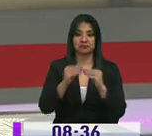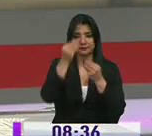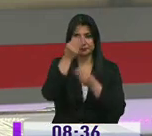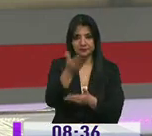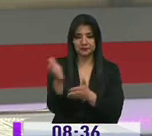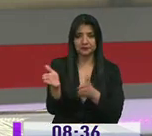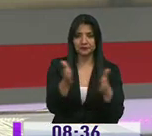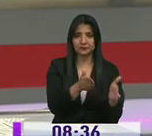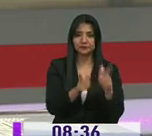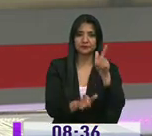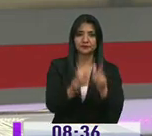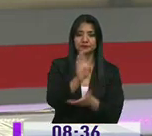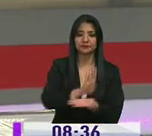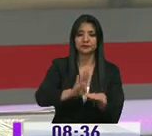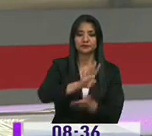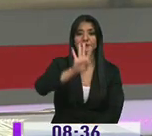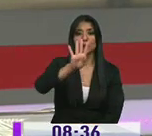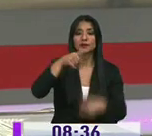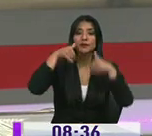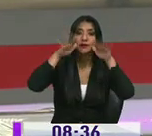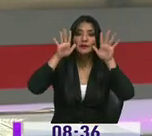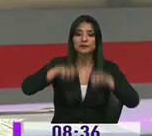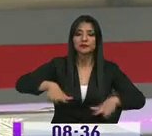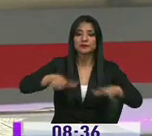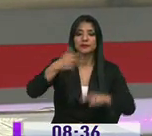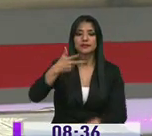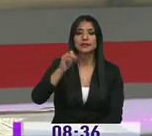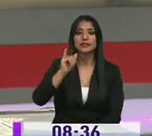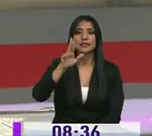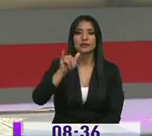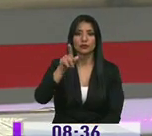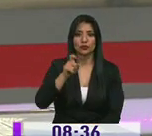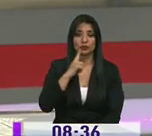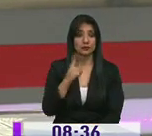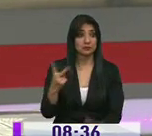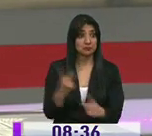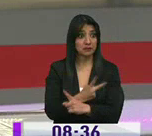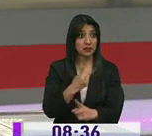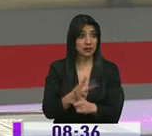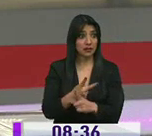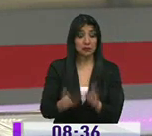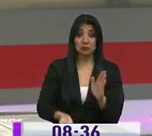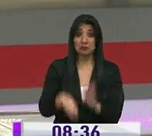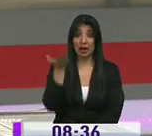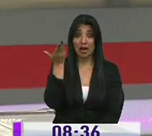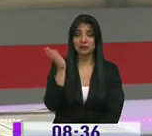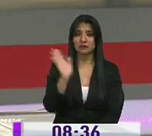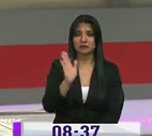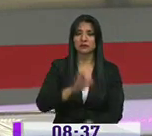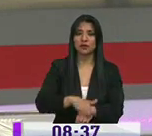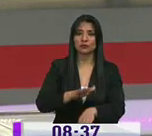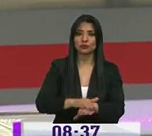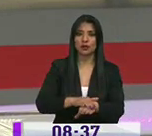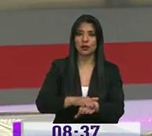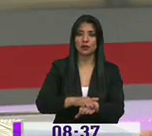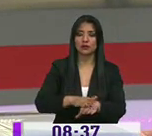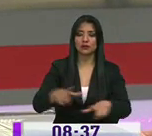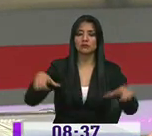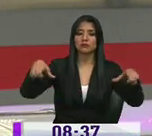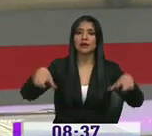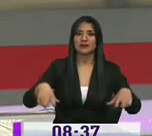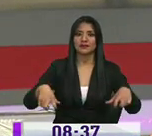notamos que los moradores del barrio 4 de diciembre del sector de chili culo negaron que la delincuencia se haya incrementado por la utilización de una cancha del sector